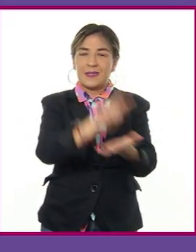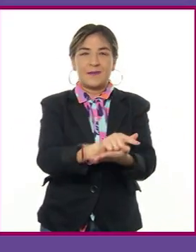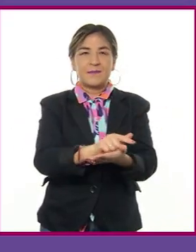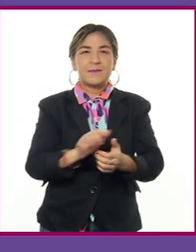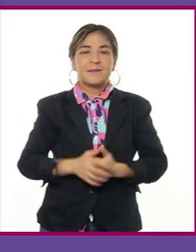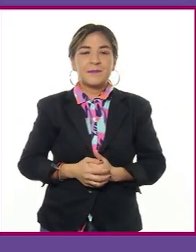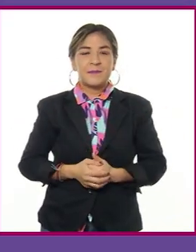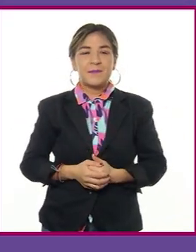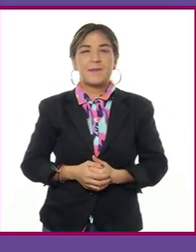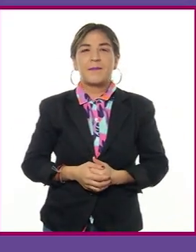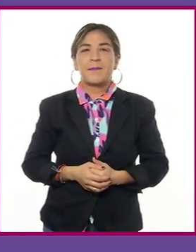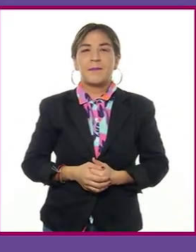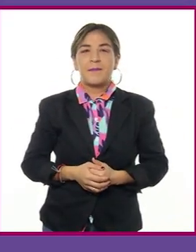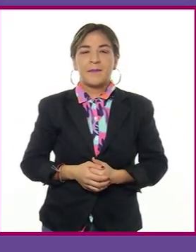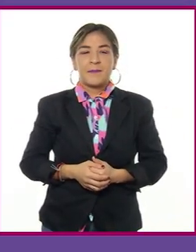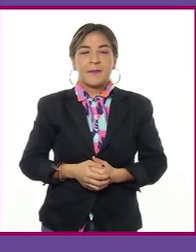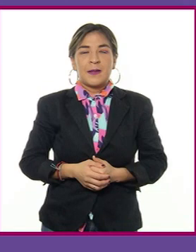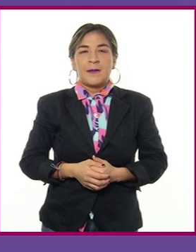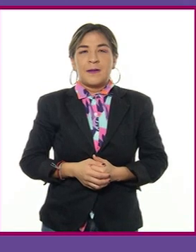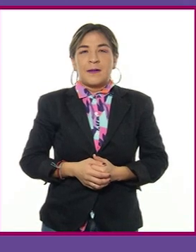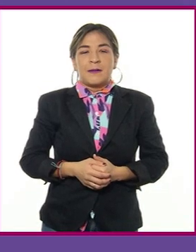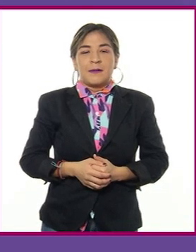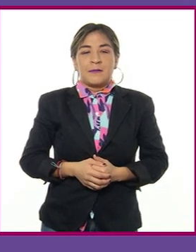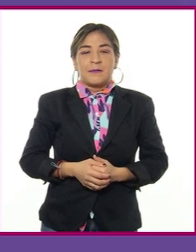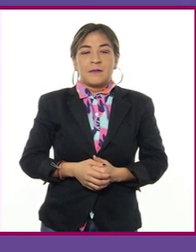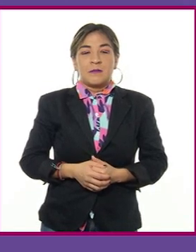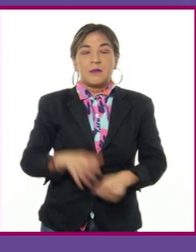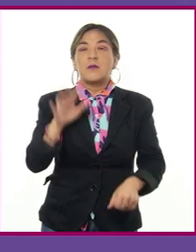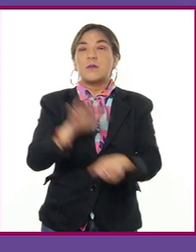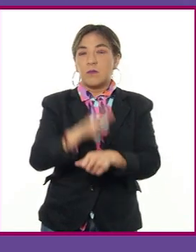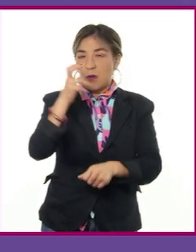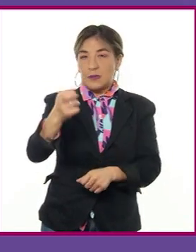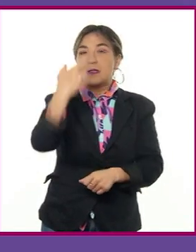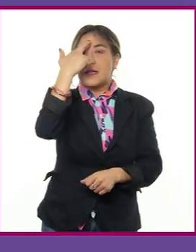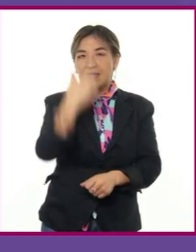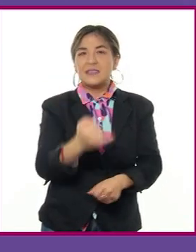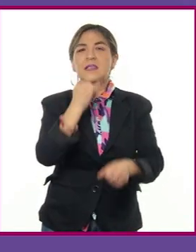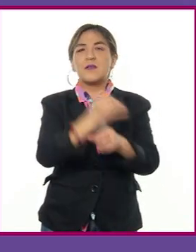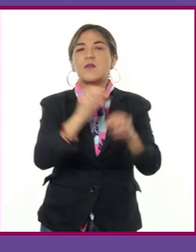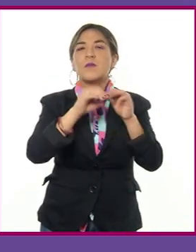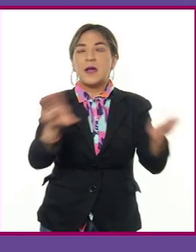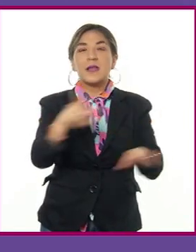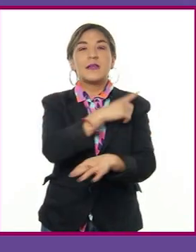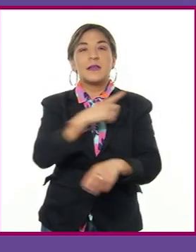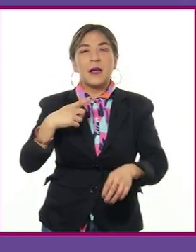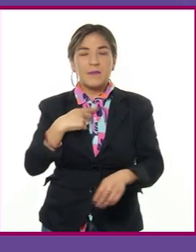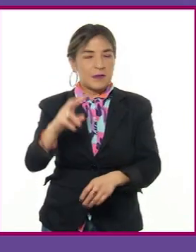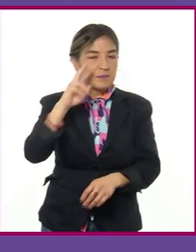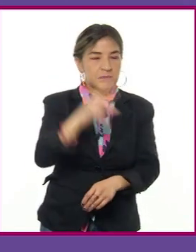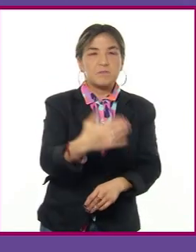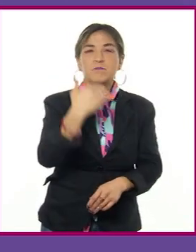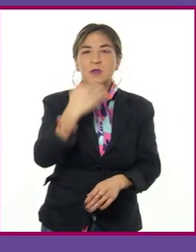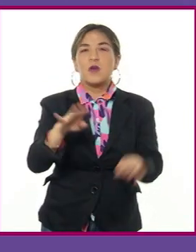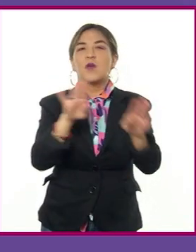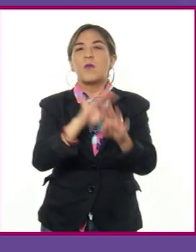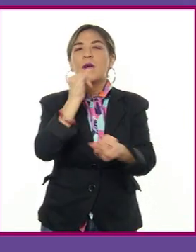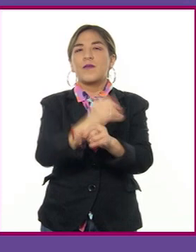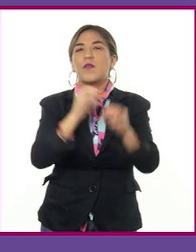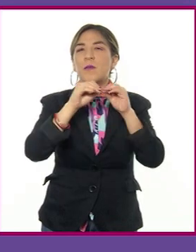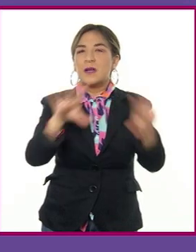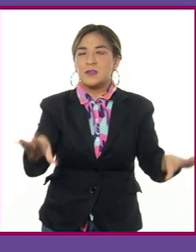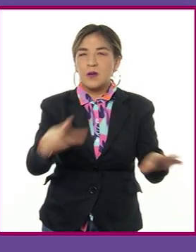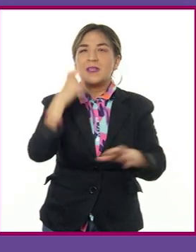legalmente. Es por ello que el acceso a la información debe velar por la transparencia y rendición de